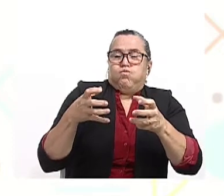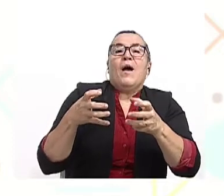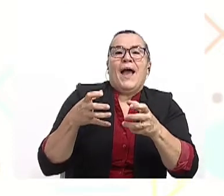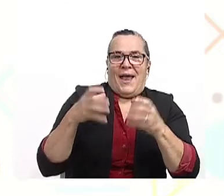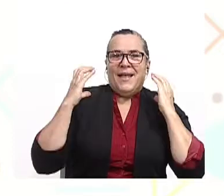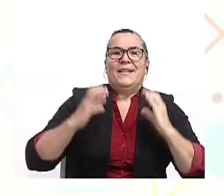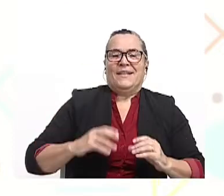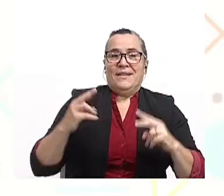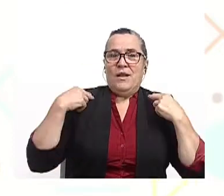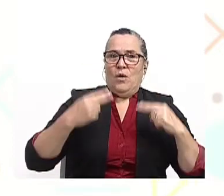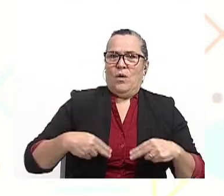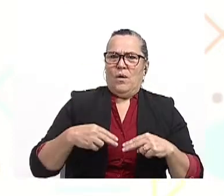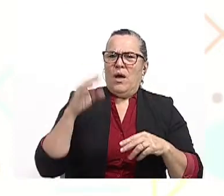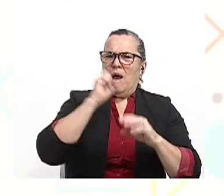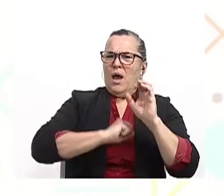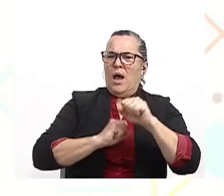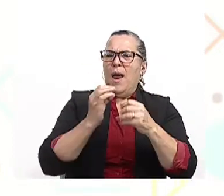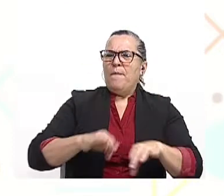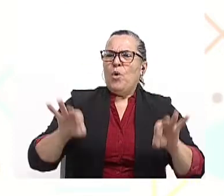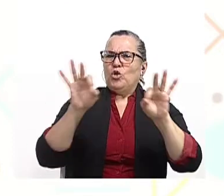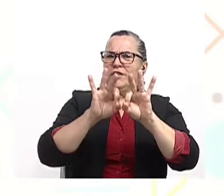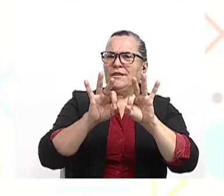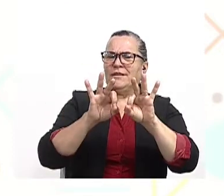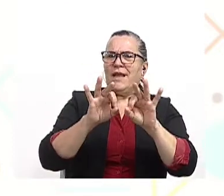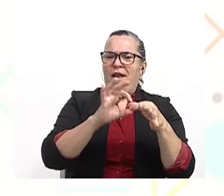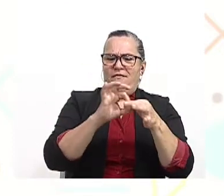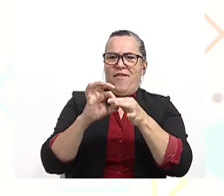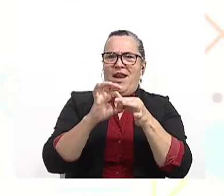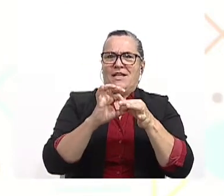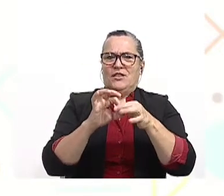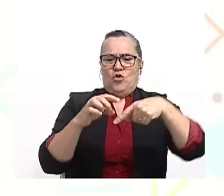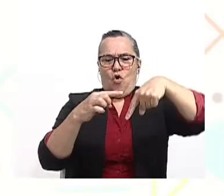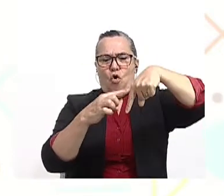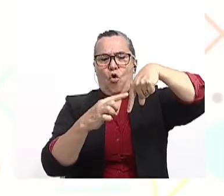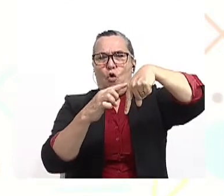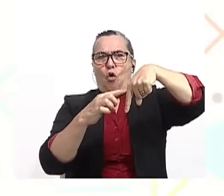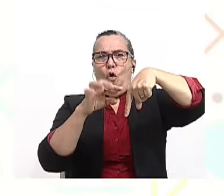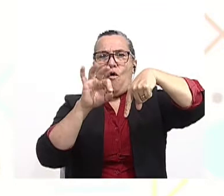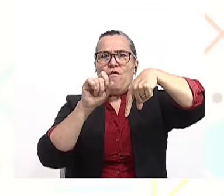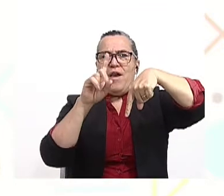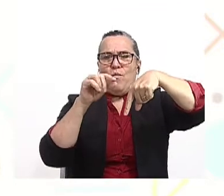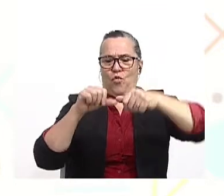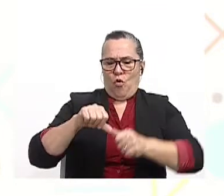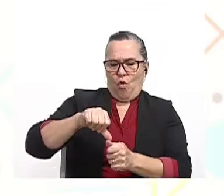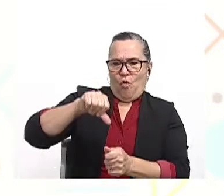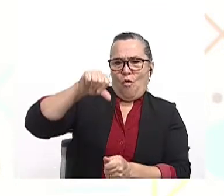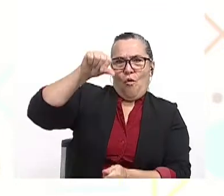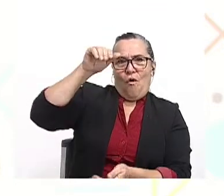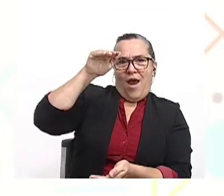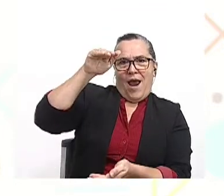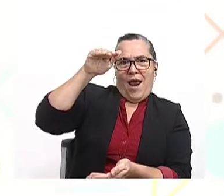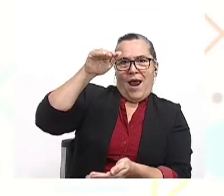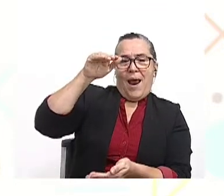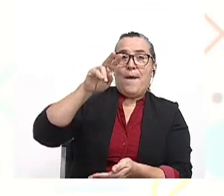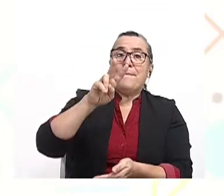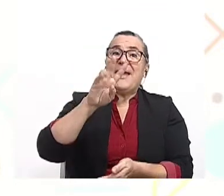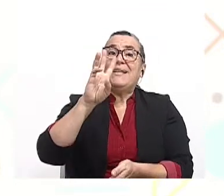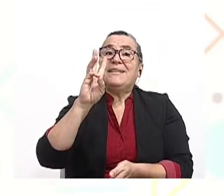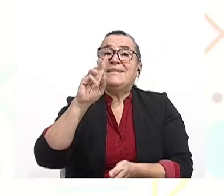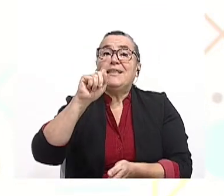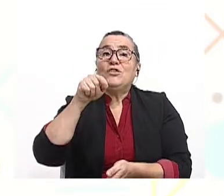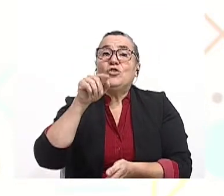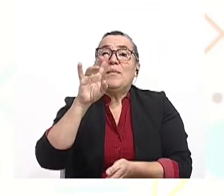es importante considerar acá? La relación que tiene el fémur con la estatura. Aproximadamente